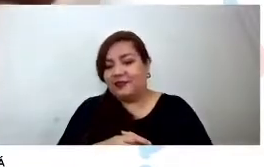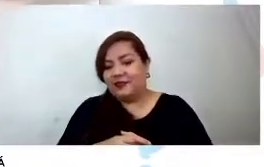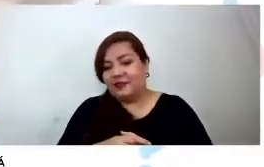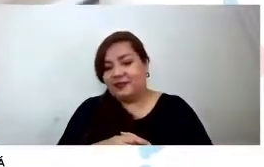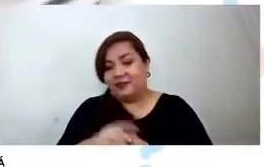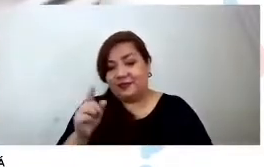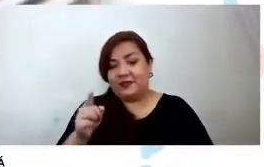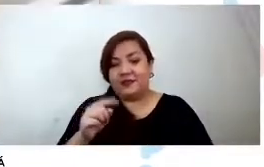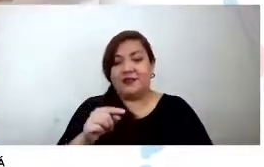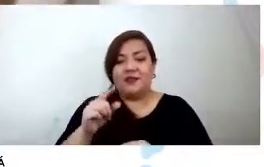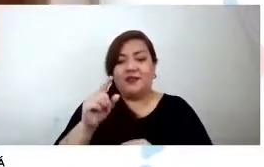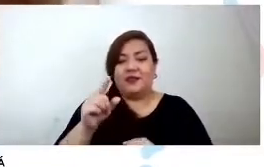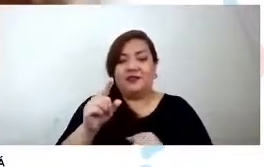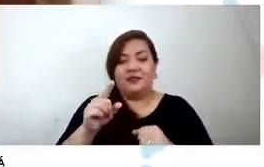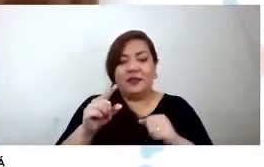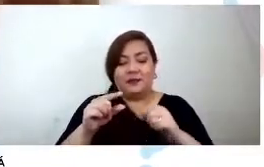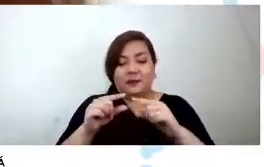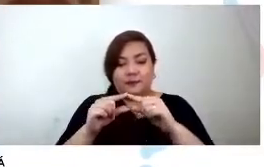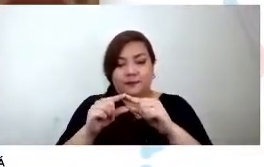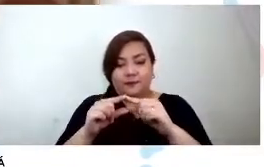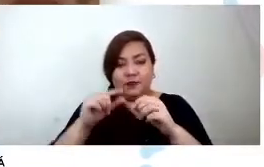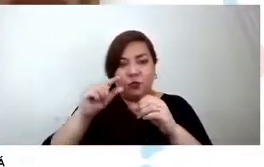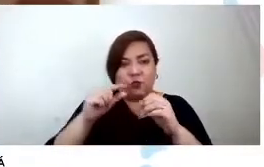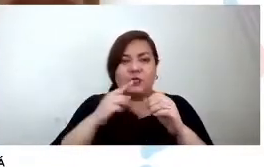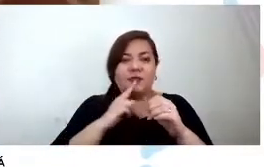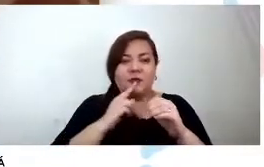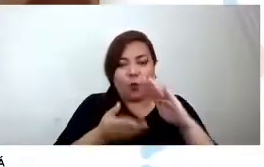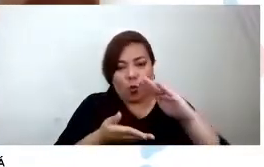Es una calceola, esta tiene una tapita acá,